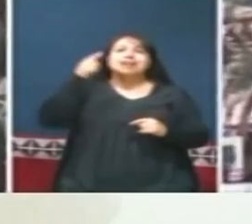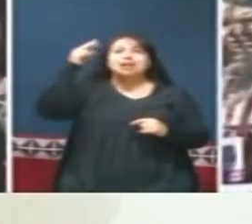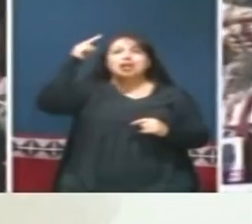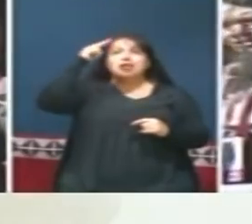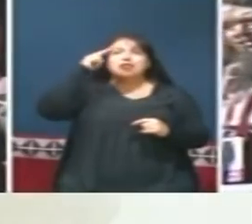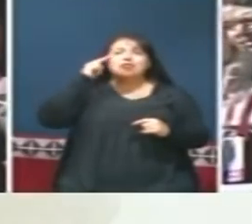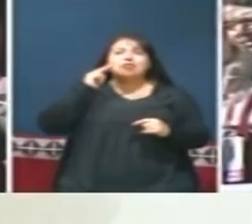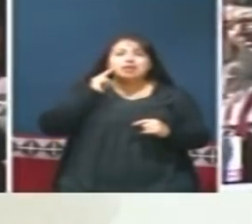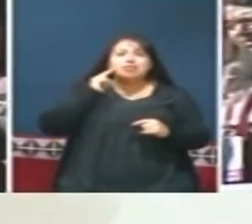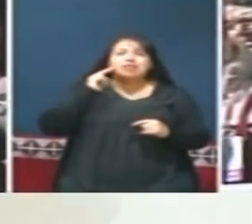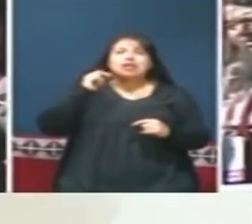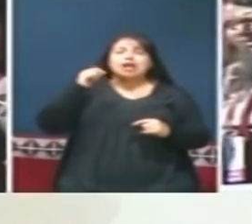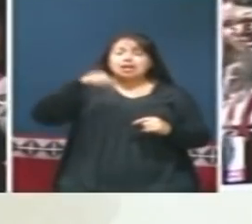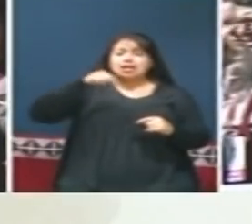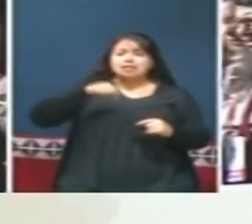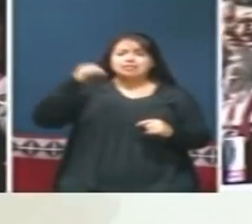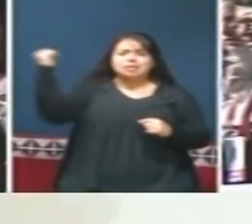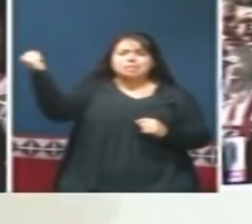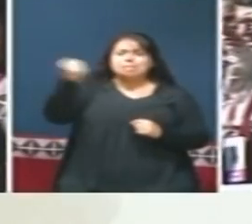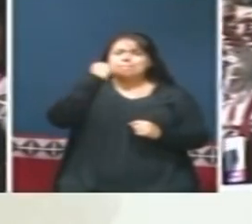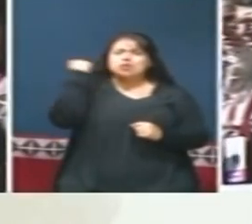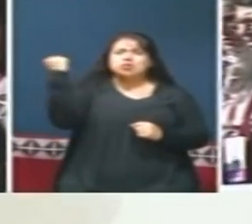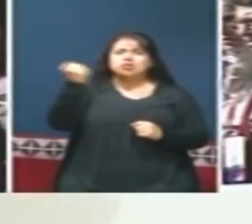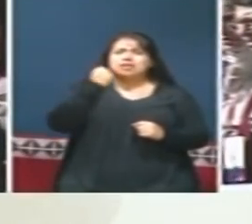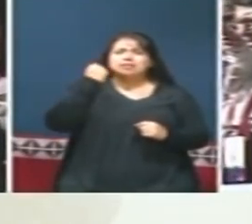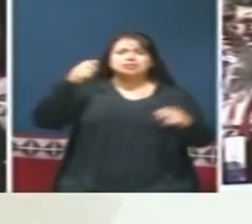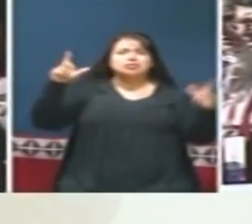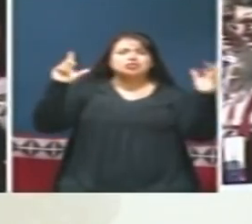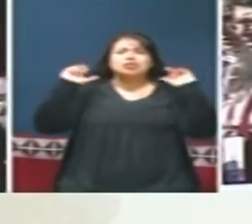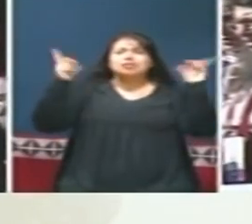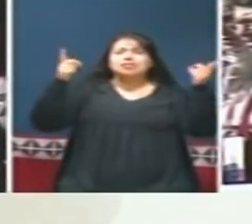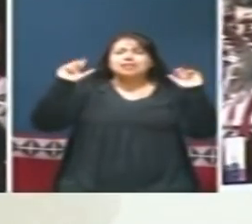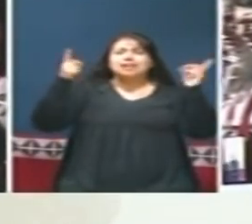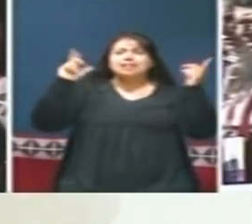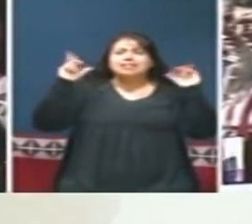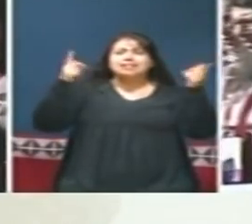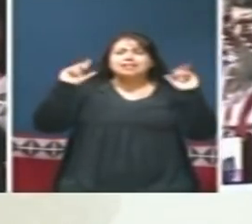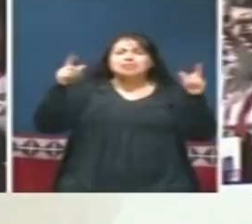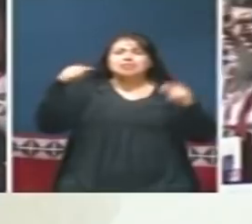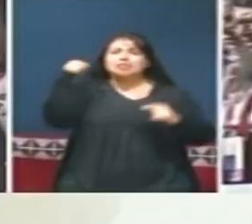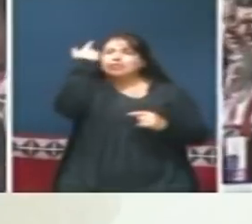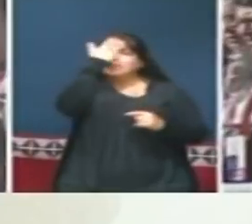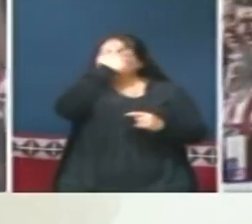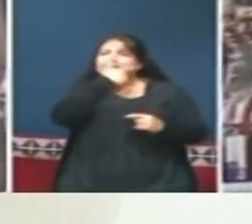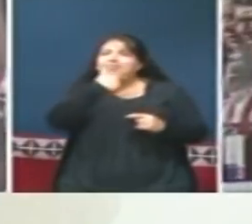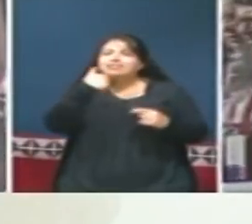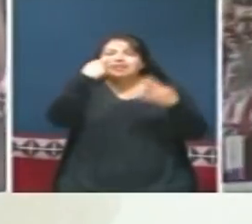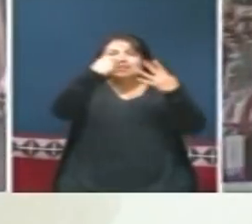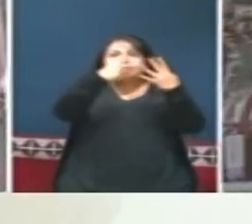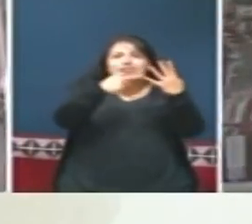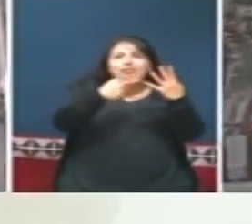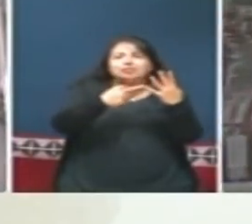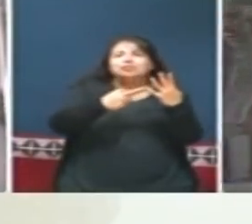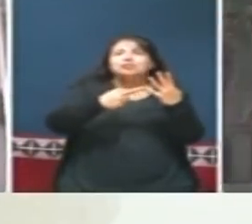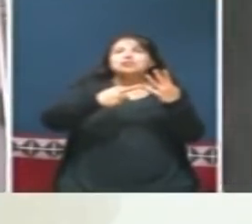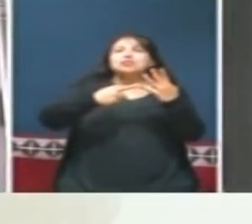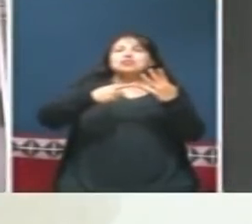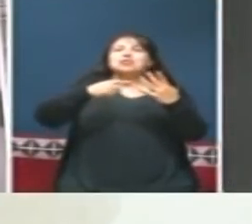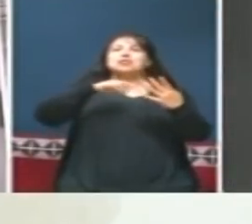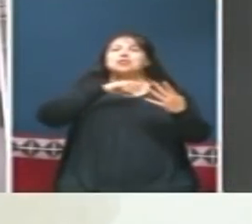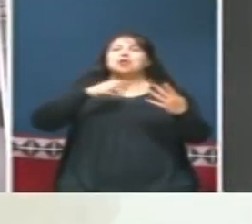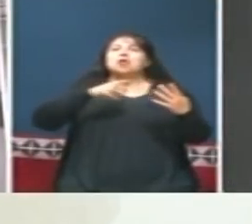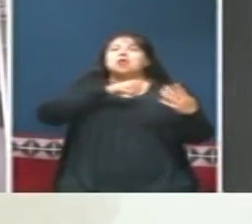momento más importante de la celebración. Vemos el rostro de estos mártires, un obispo de tierra adentro,